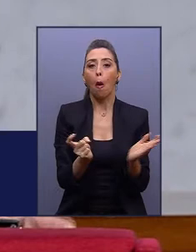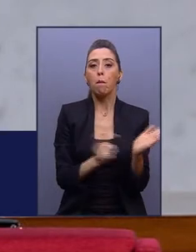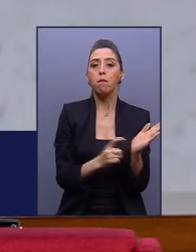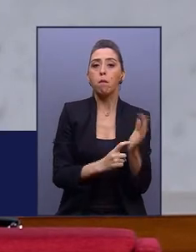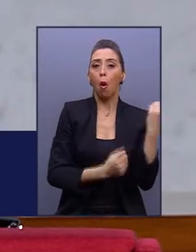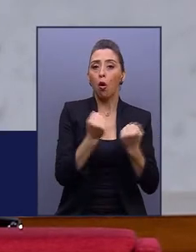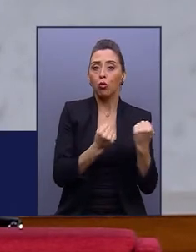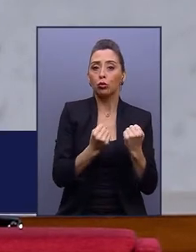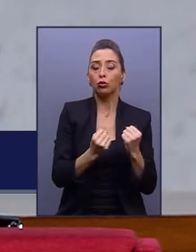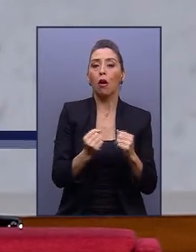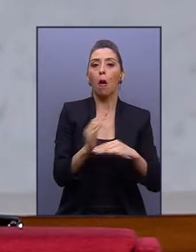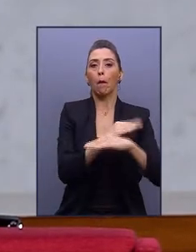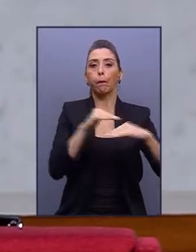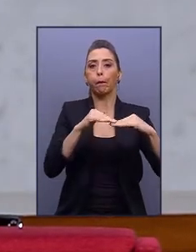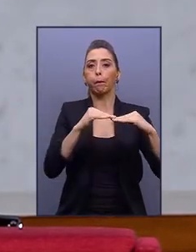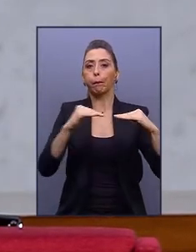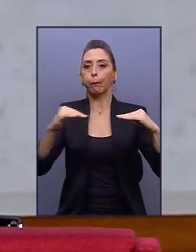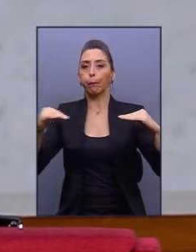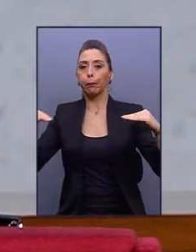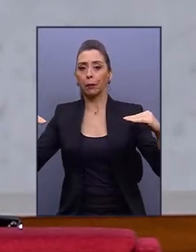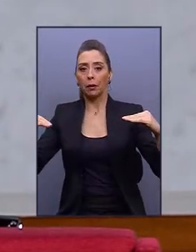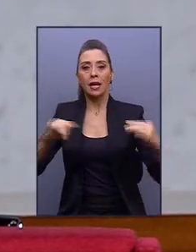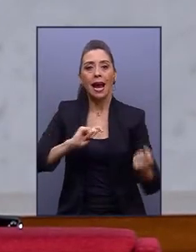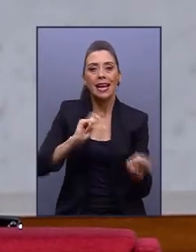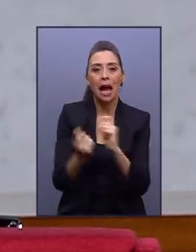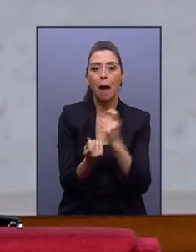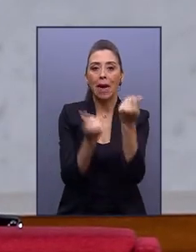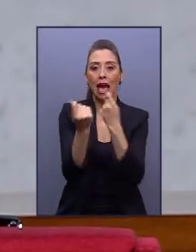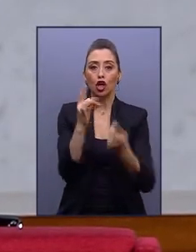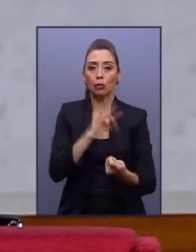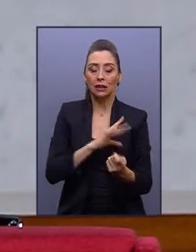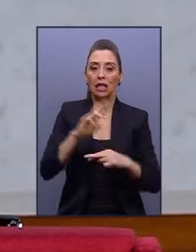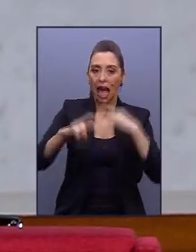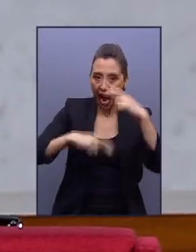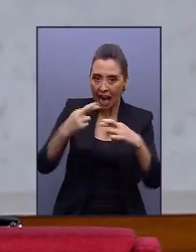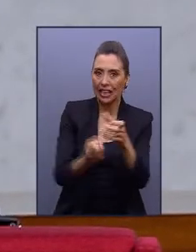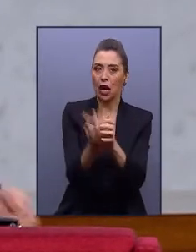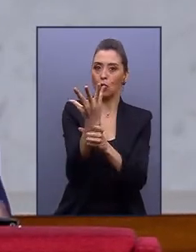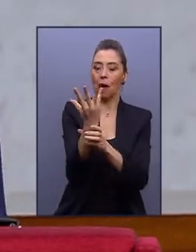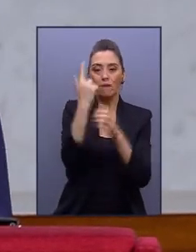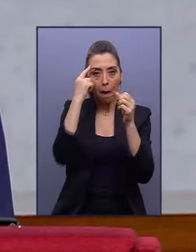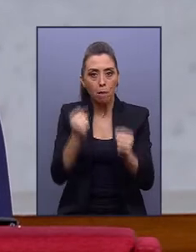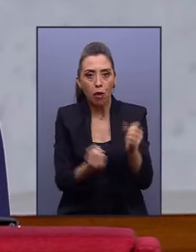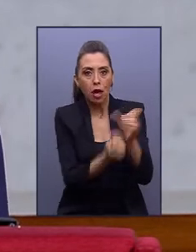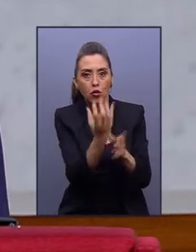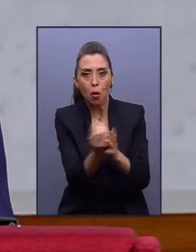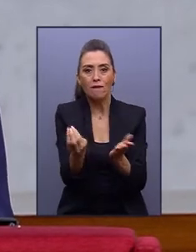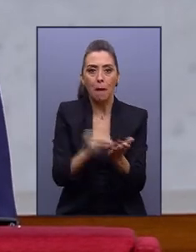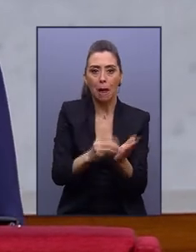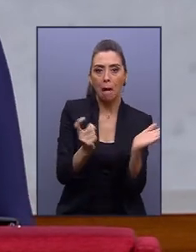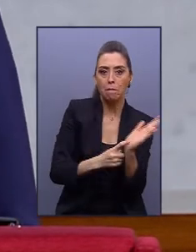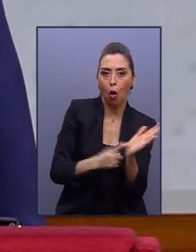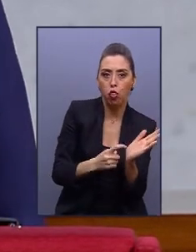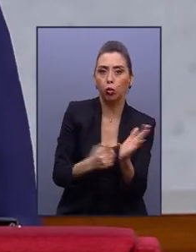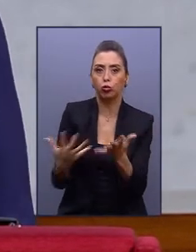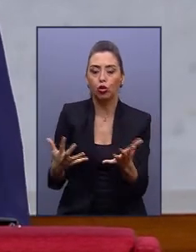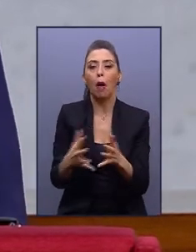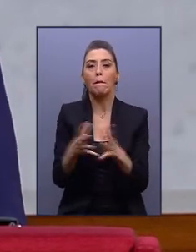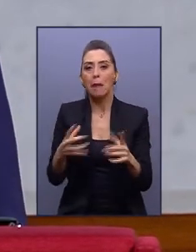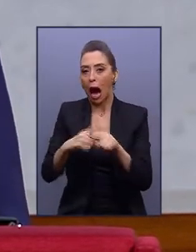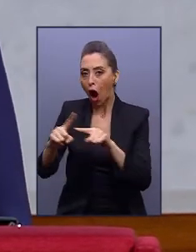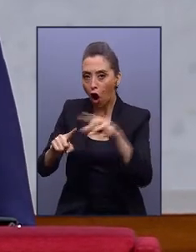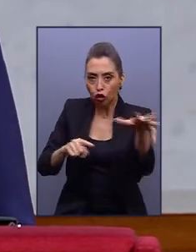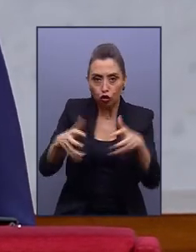de hace aún más tiempo. Necesitamos transitar hacia una economía renovada, con capacidades para innovar más productiva, con más fuentes